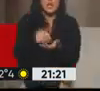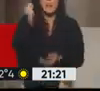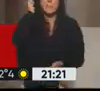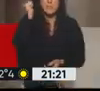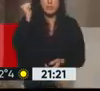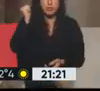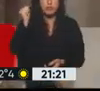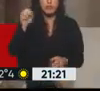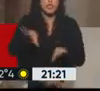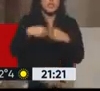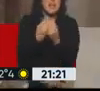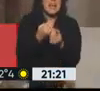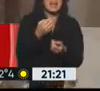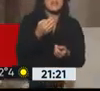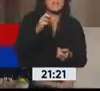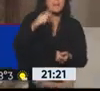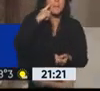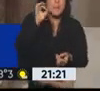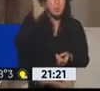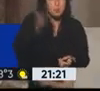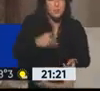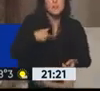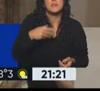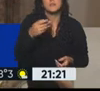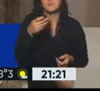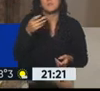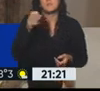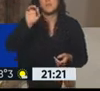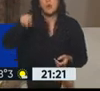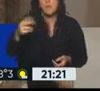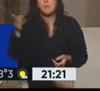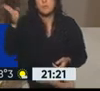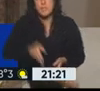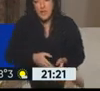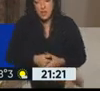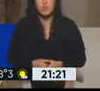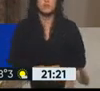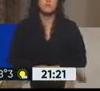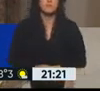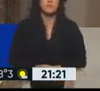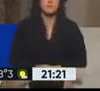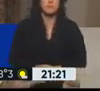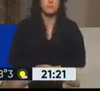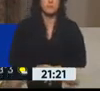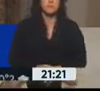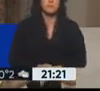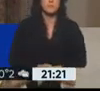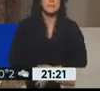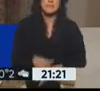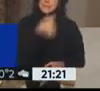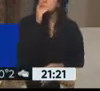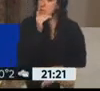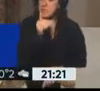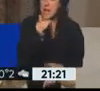que equivalen a 0,2% del Producto Bruto Interno. Bien, el PBI. presidente, sí, claro, en este mensaje